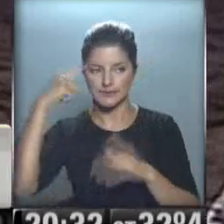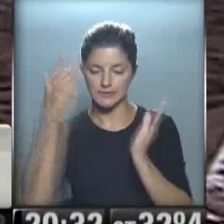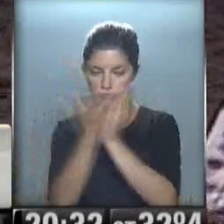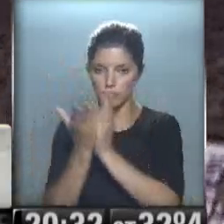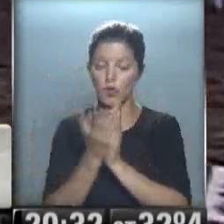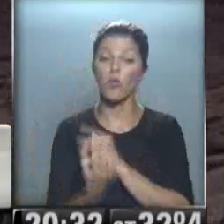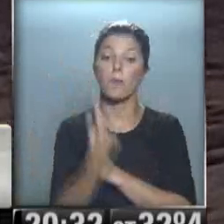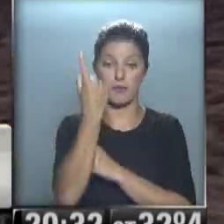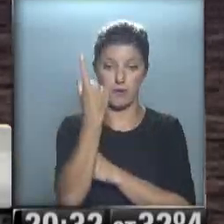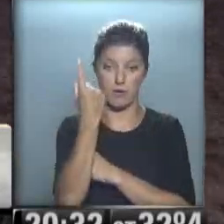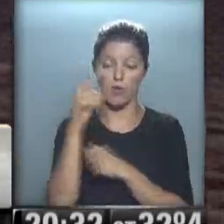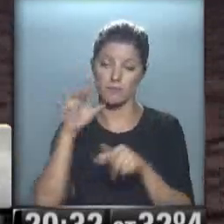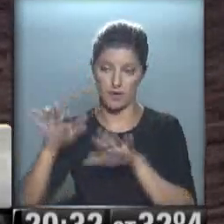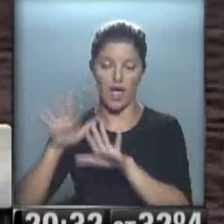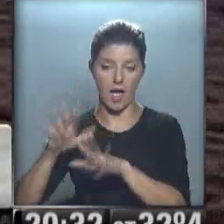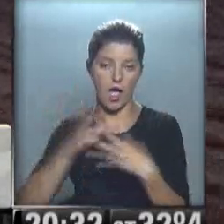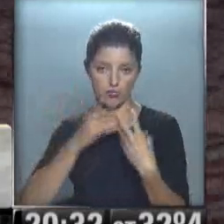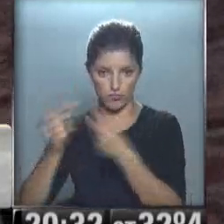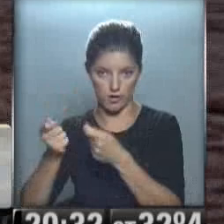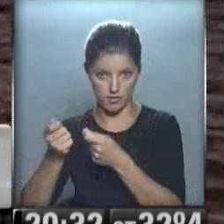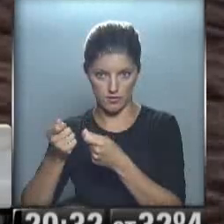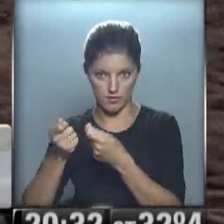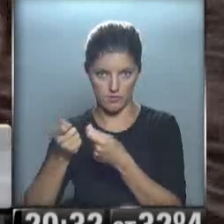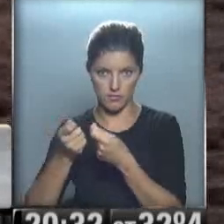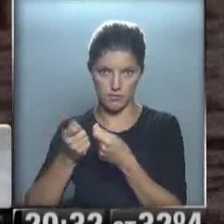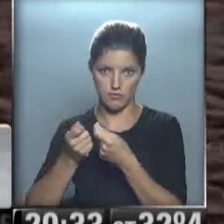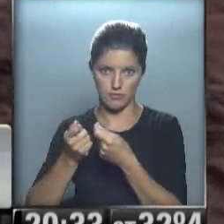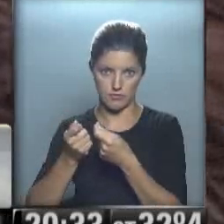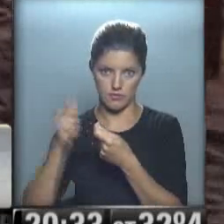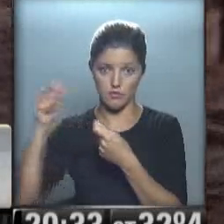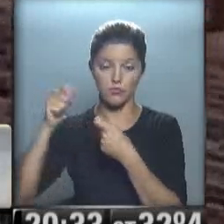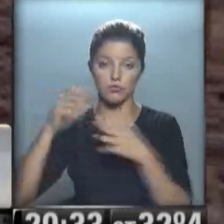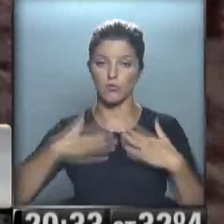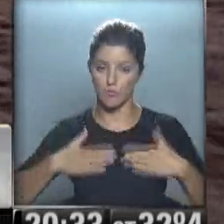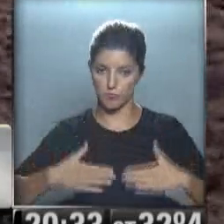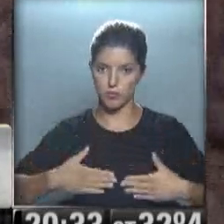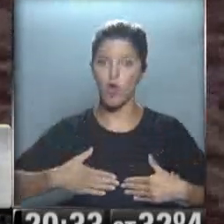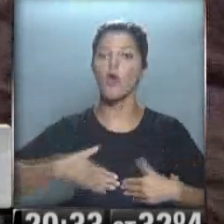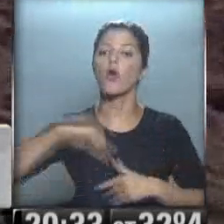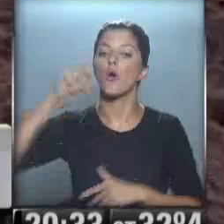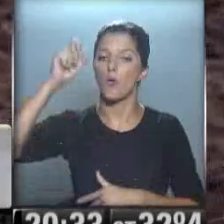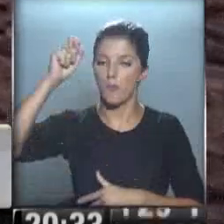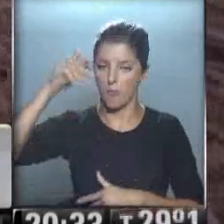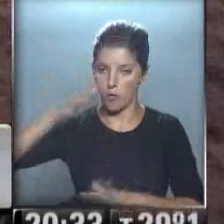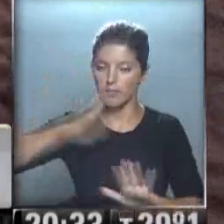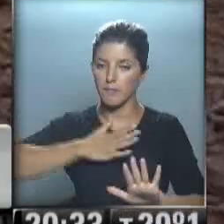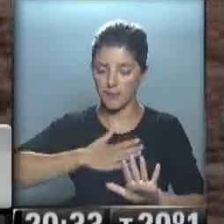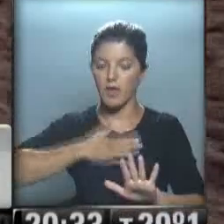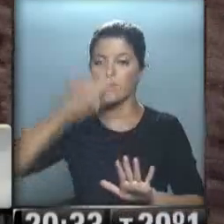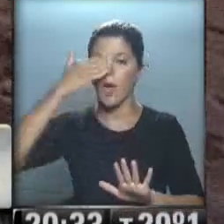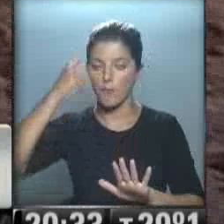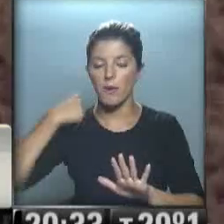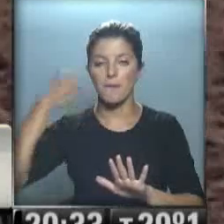en principio de de compensarla restablecer la normalidad de sus parámetros vitales y después evaluaremos